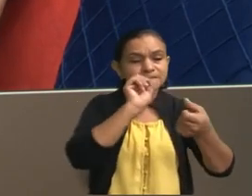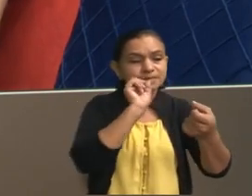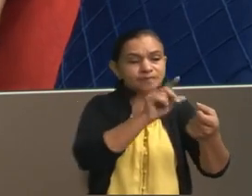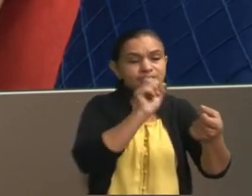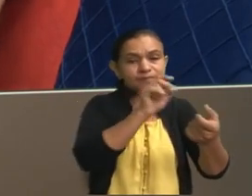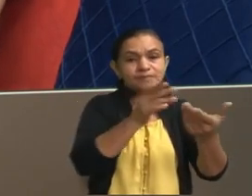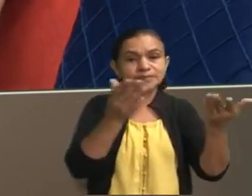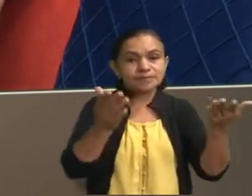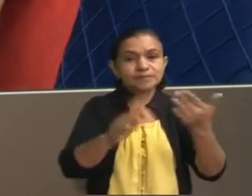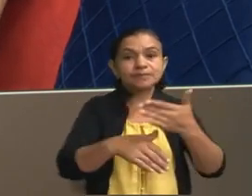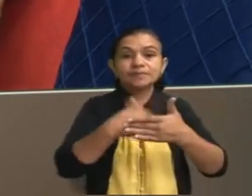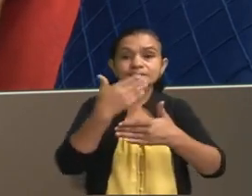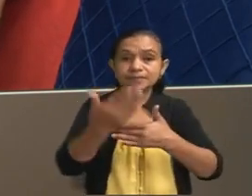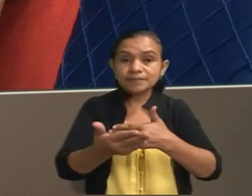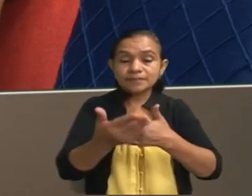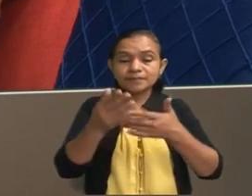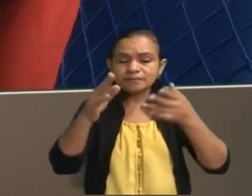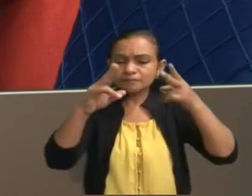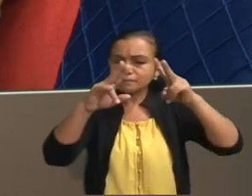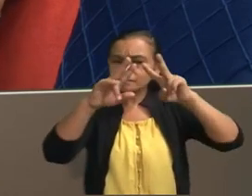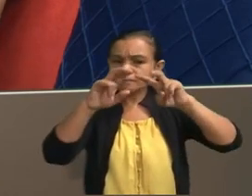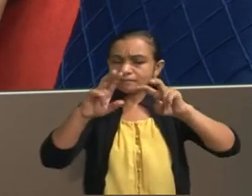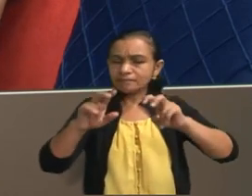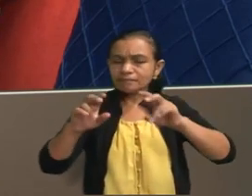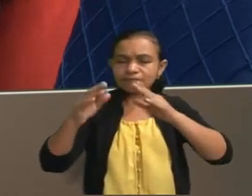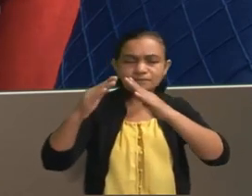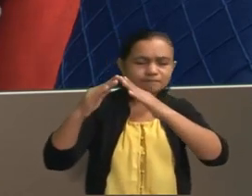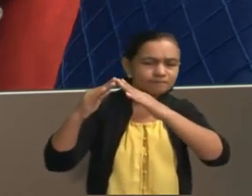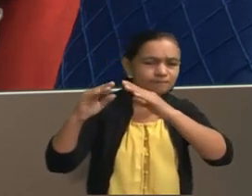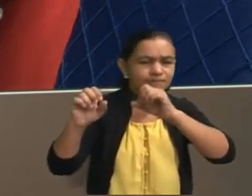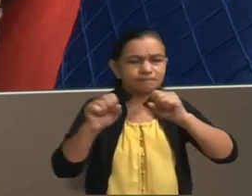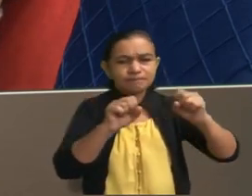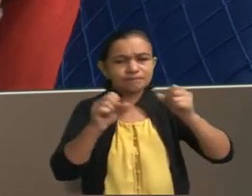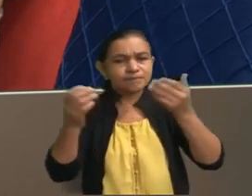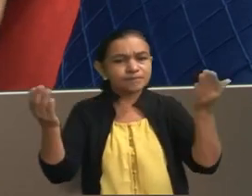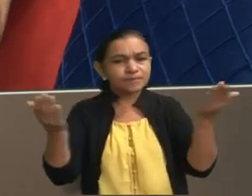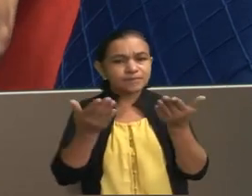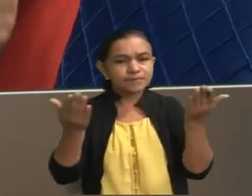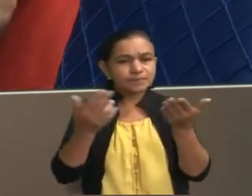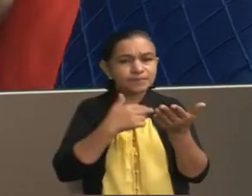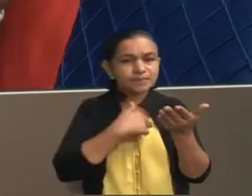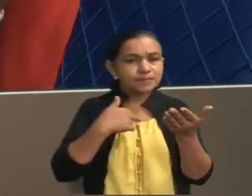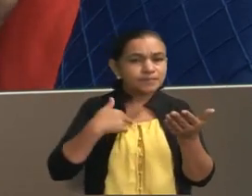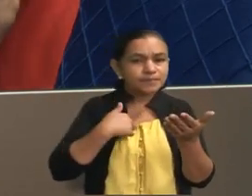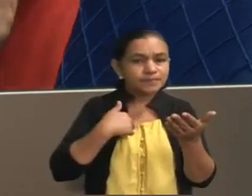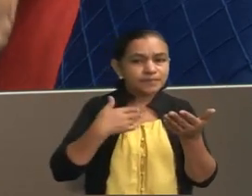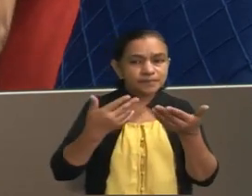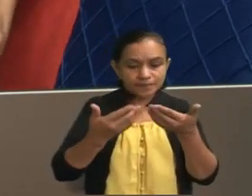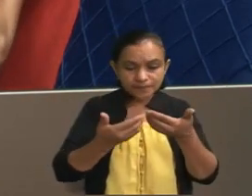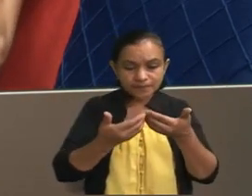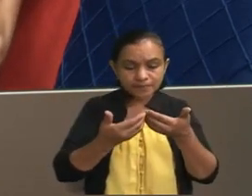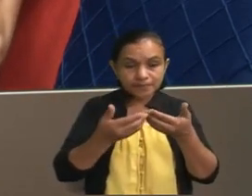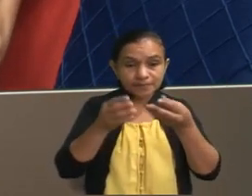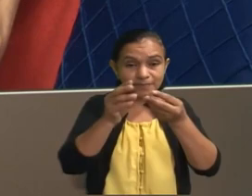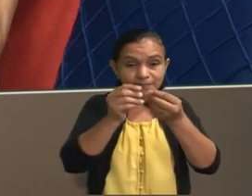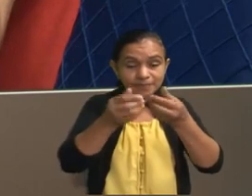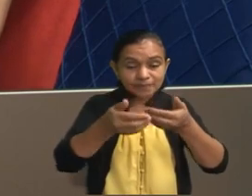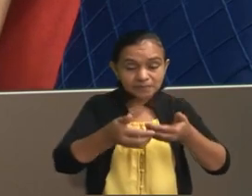Después, hacemos análisis del terremoto, cómo funcionó la ruptura en la